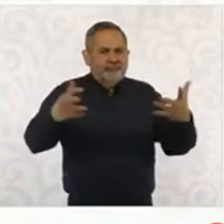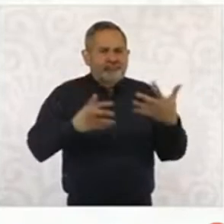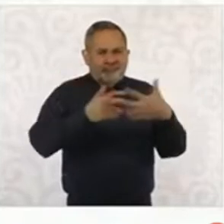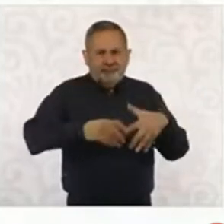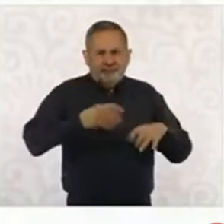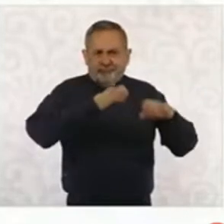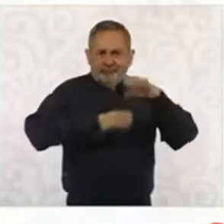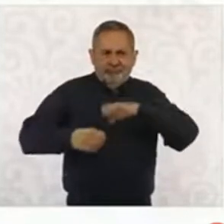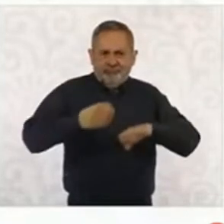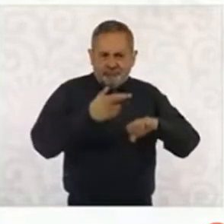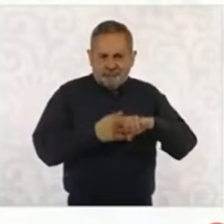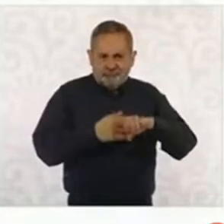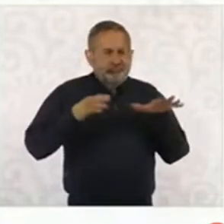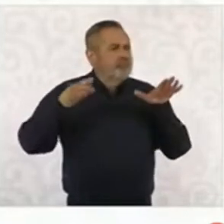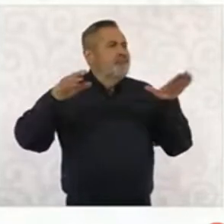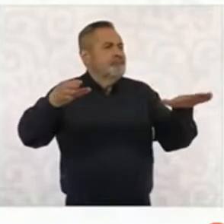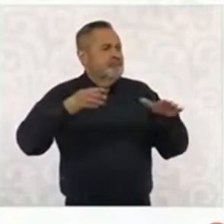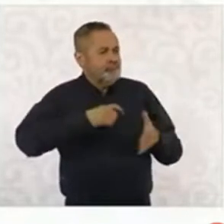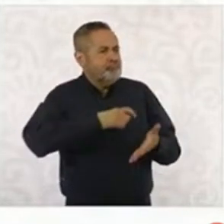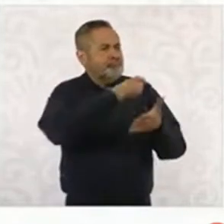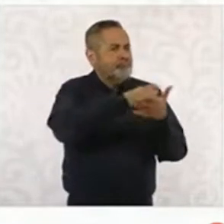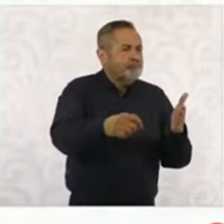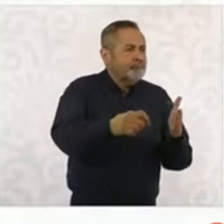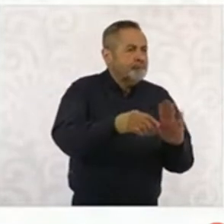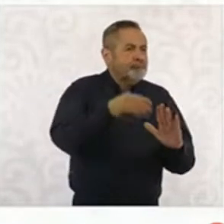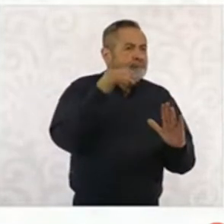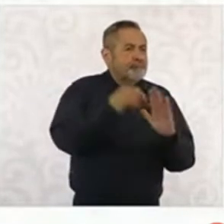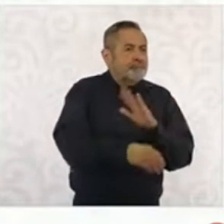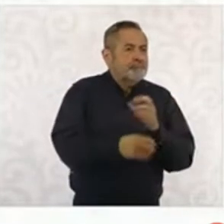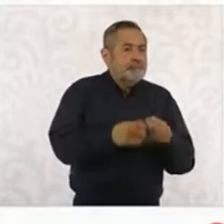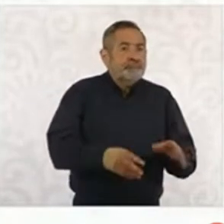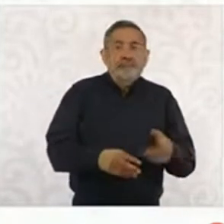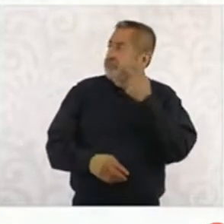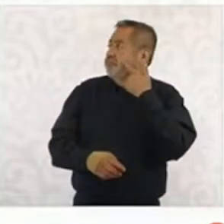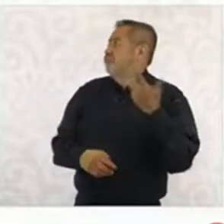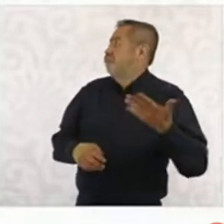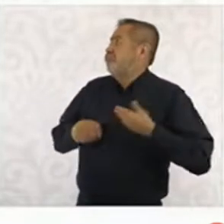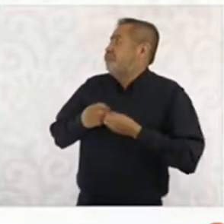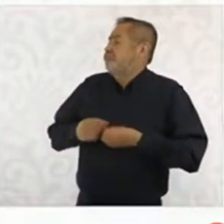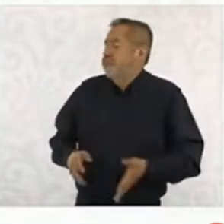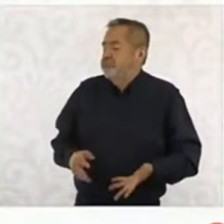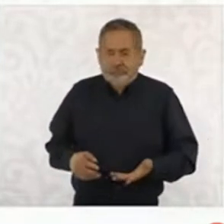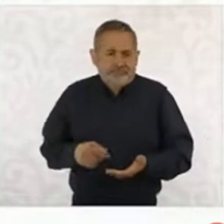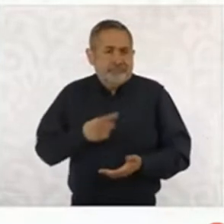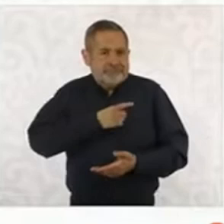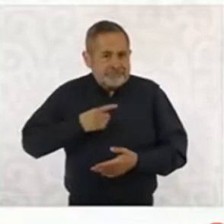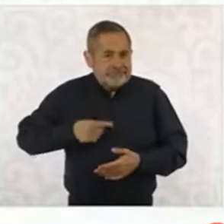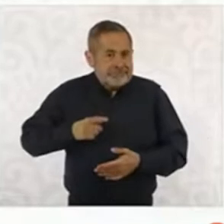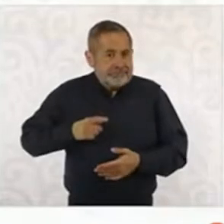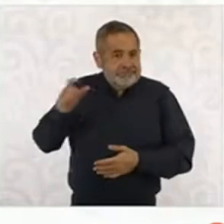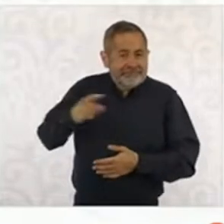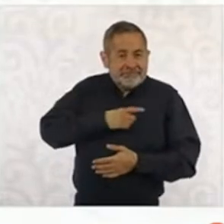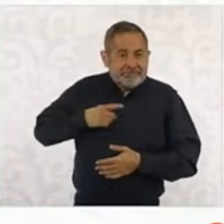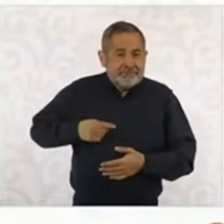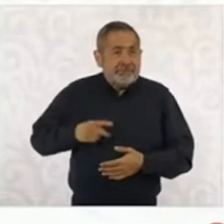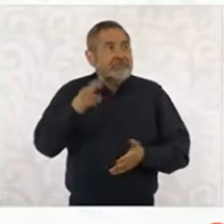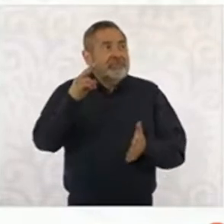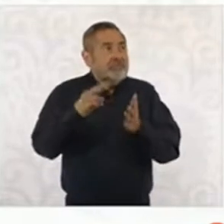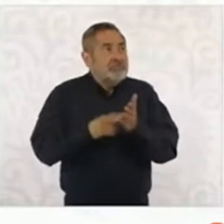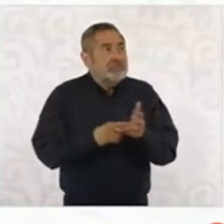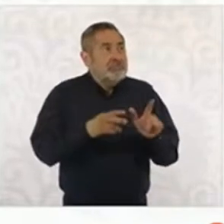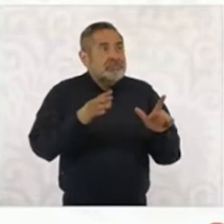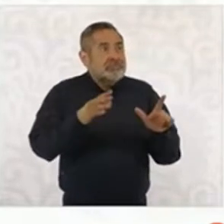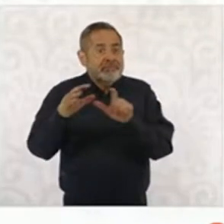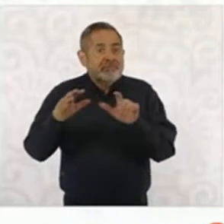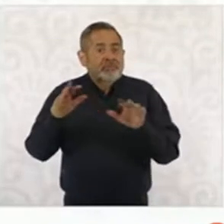aerolínea. Y entonces, para 2010 deben, por ese movimiento corporativo,